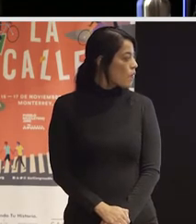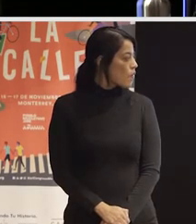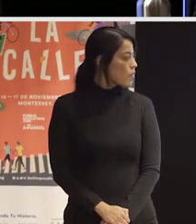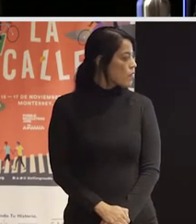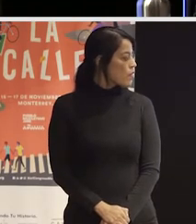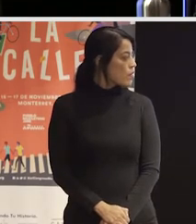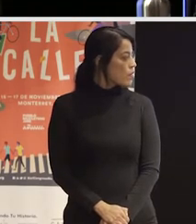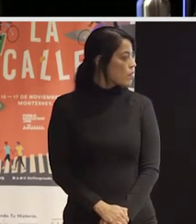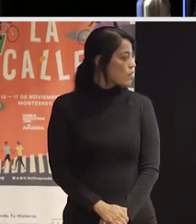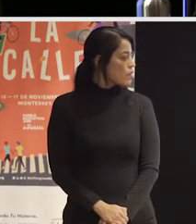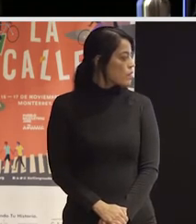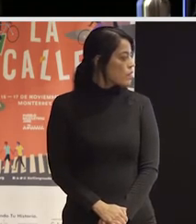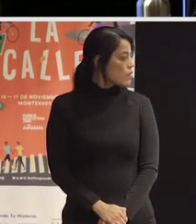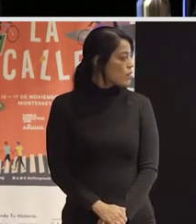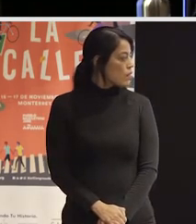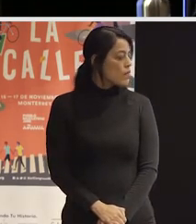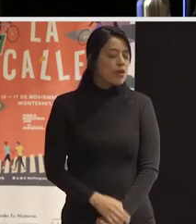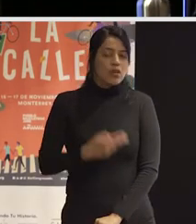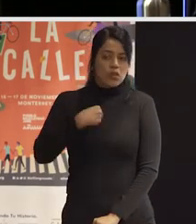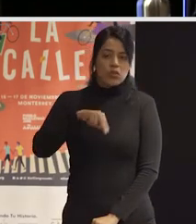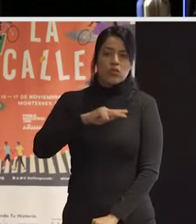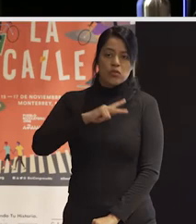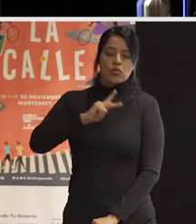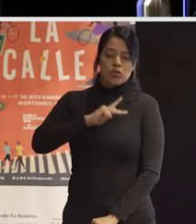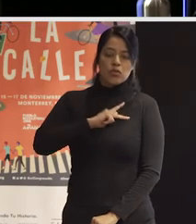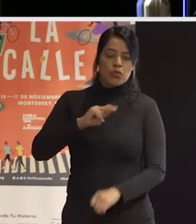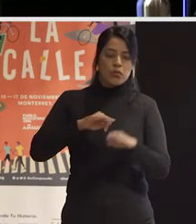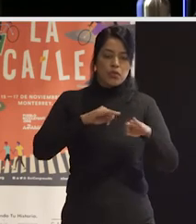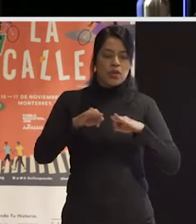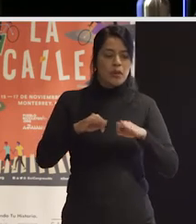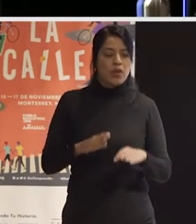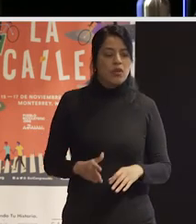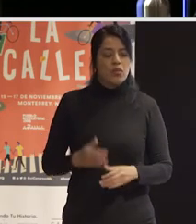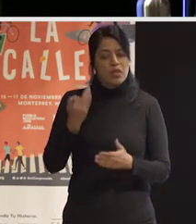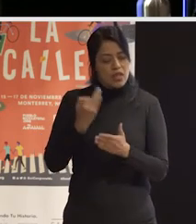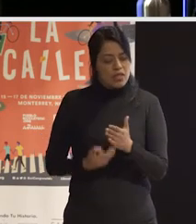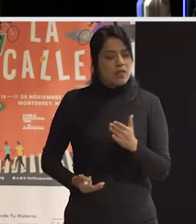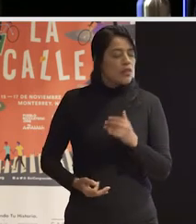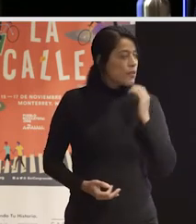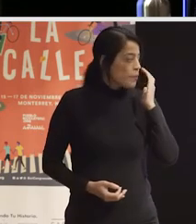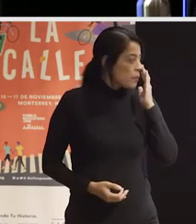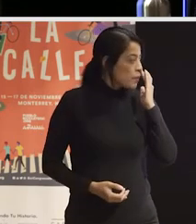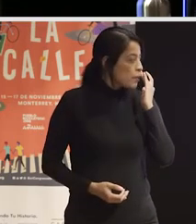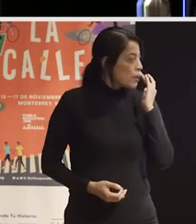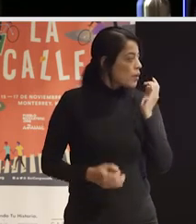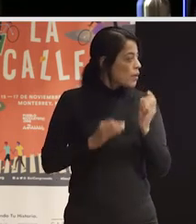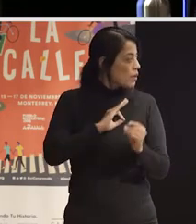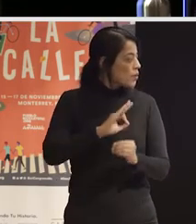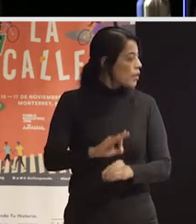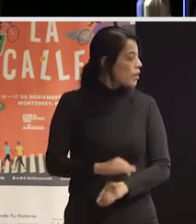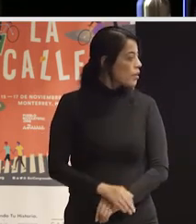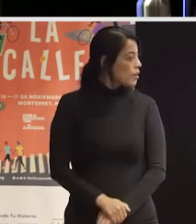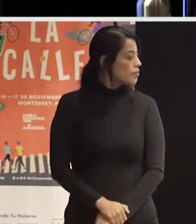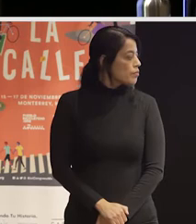yo creo que un poco que trabajo hemos tenido que hacer nosotros verdad porque hace falta para poder